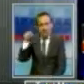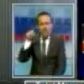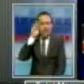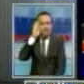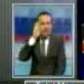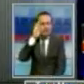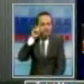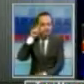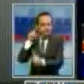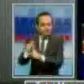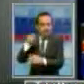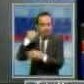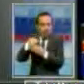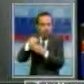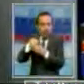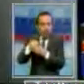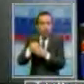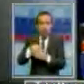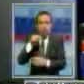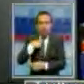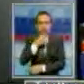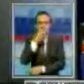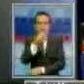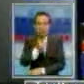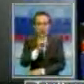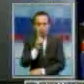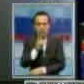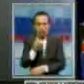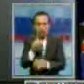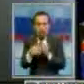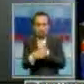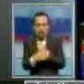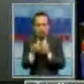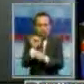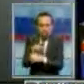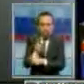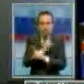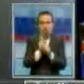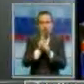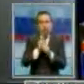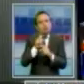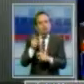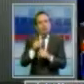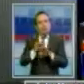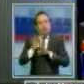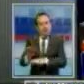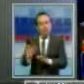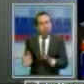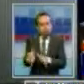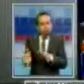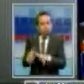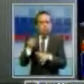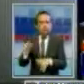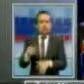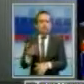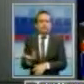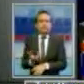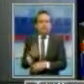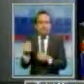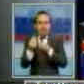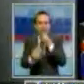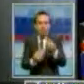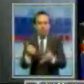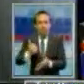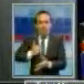Michelle Bachelet, en este proyecto transformador, decirle que no los vamos a defraudar. Vamos a apoyar desde el Senado la gestión de Michelle Bachelet y aprovechar obviamente